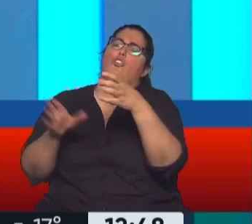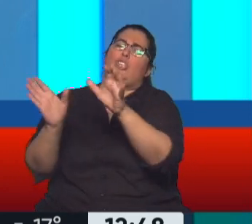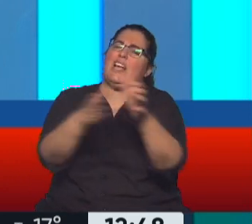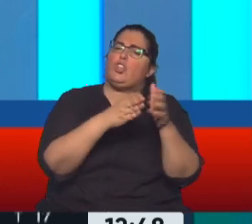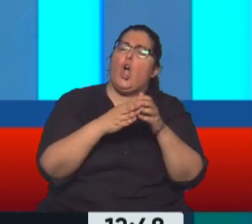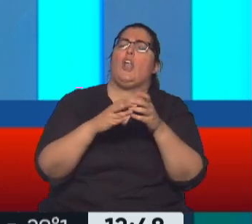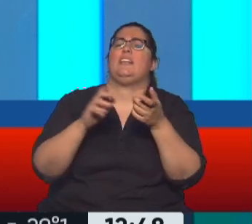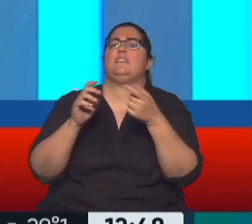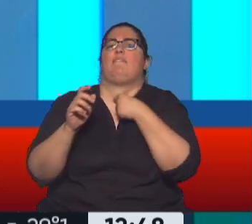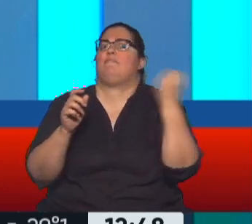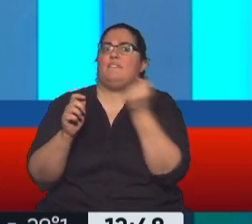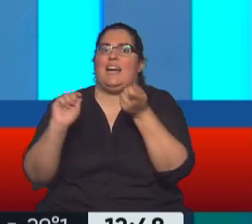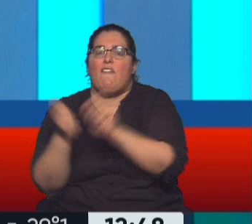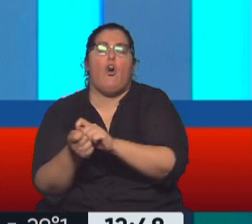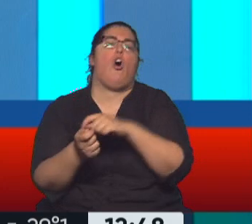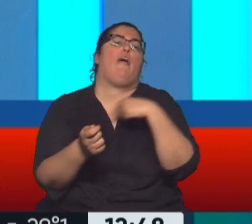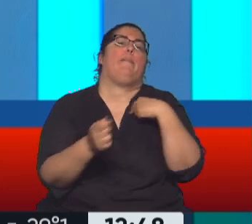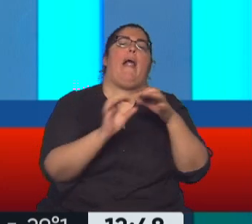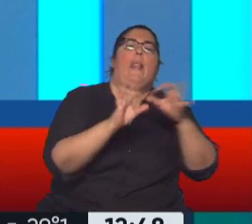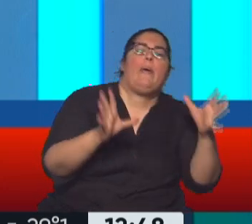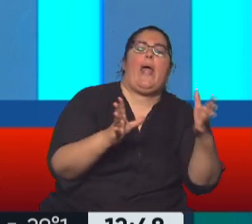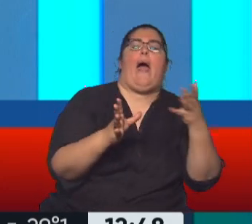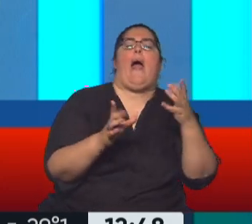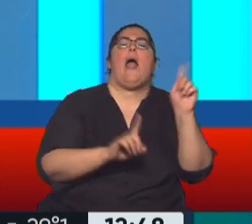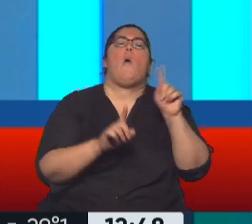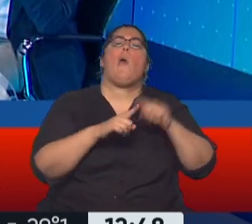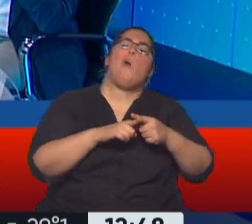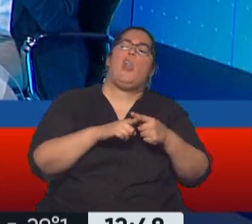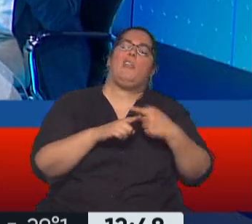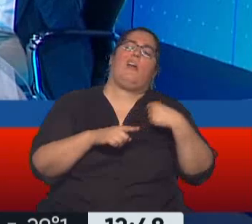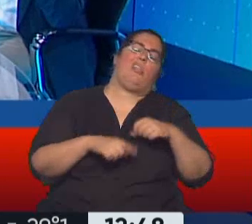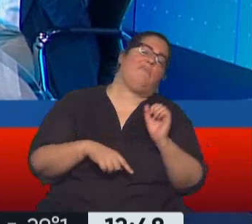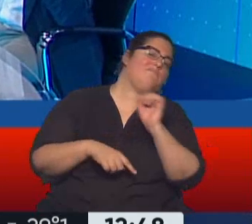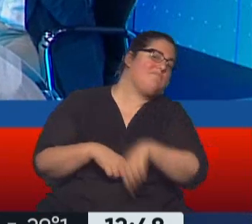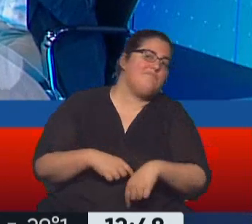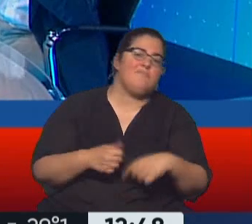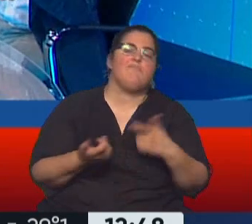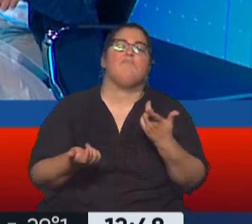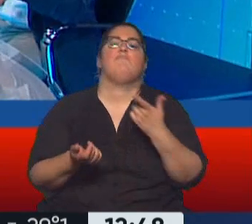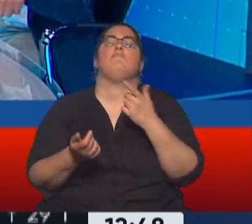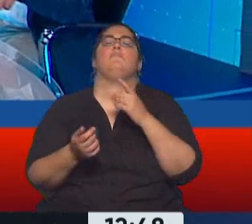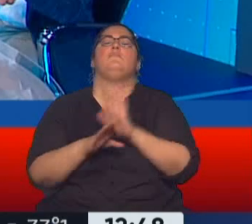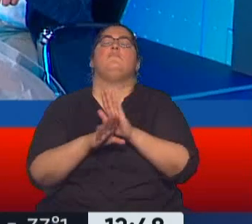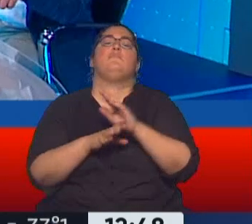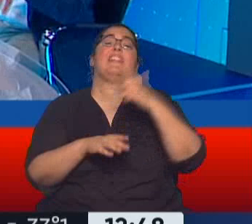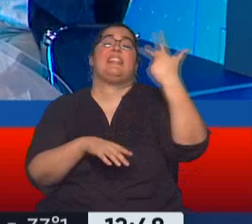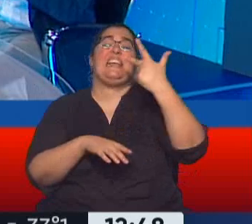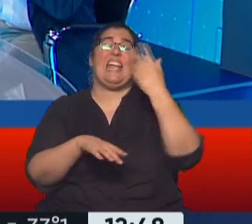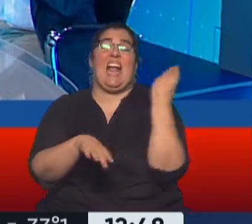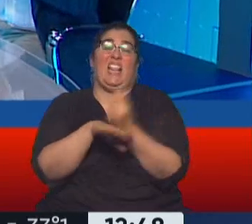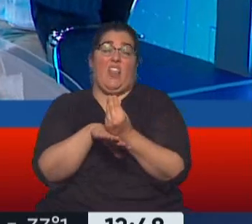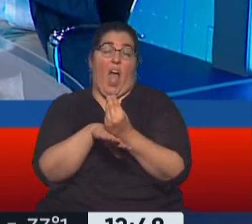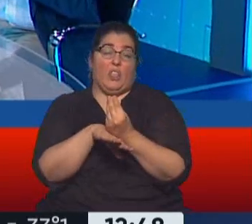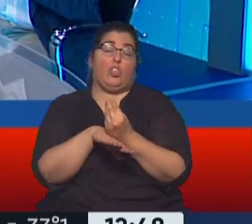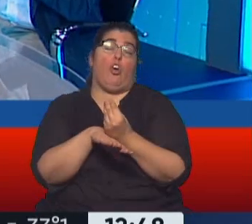liberales, incluso en cierta forma desencantados de la política, ¿no? Nos olvidemos que Parisi, el candidato que salió tercero en la primera vuelta,